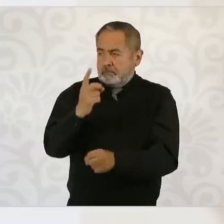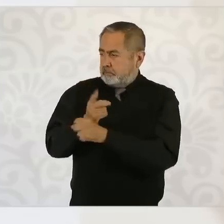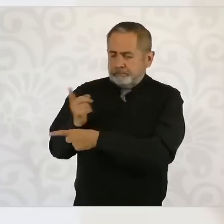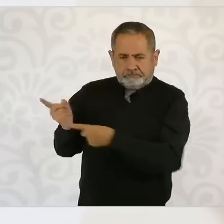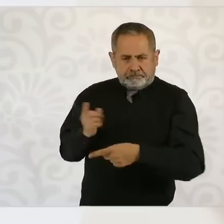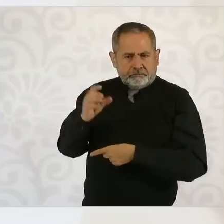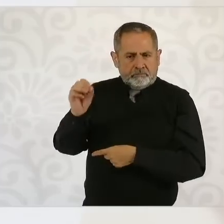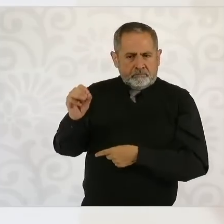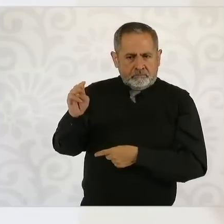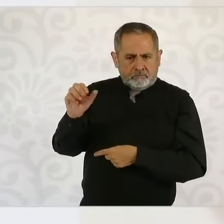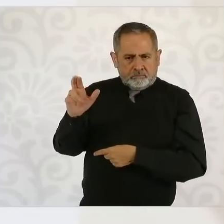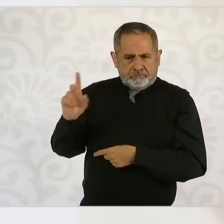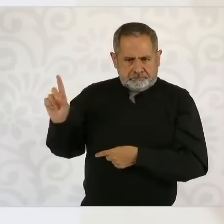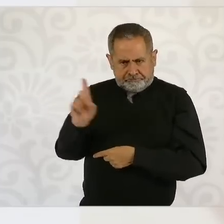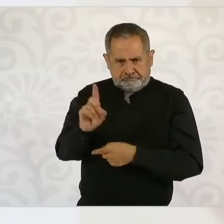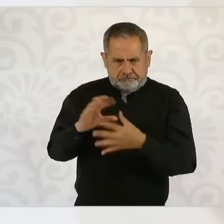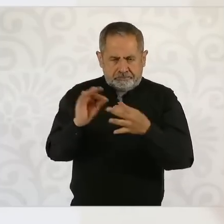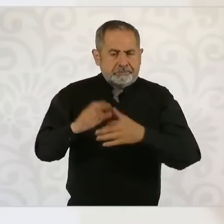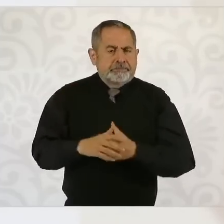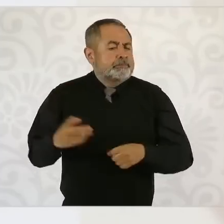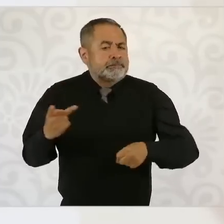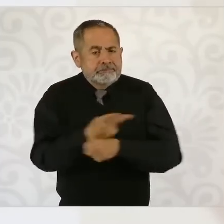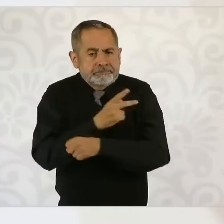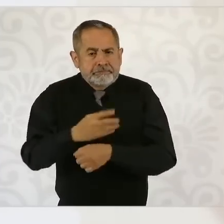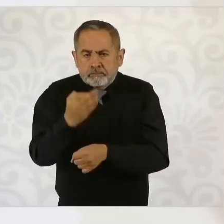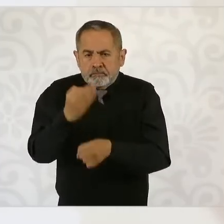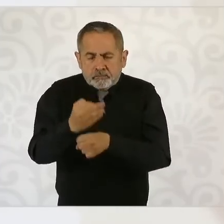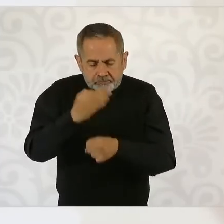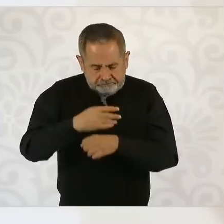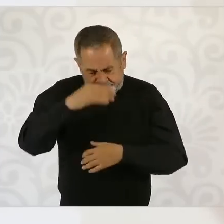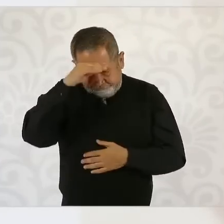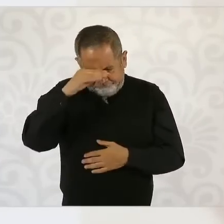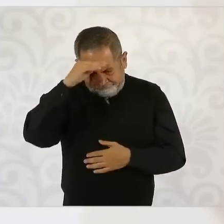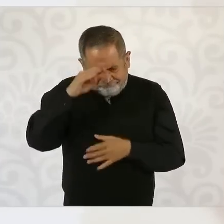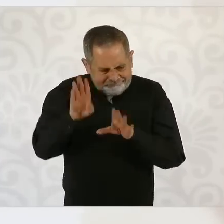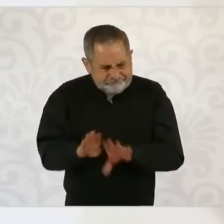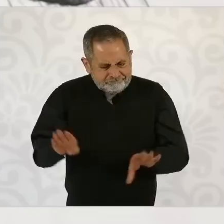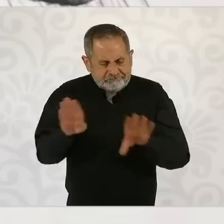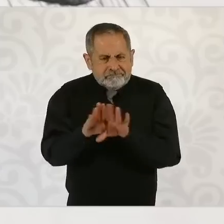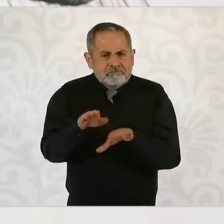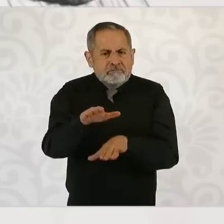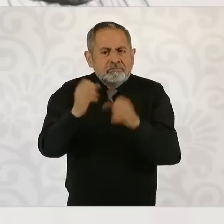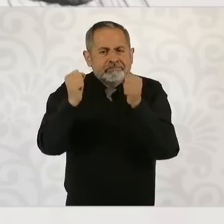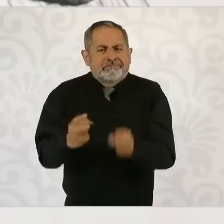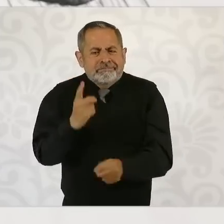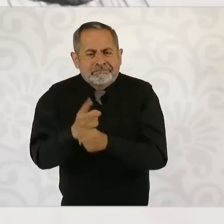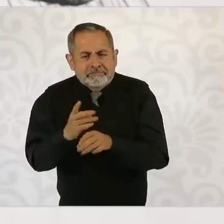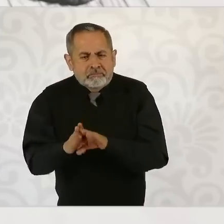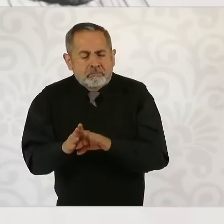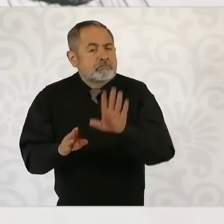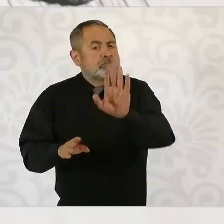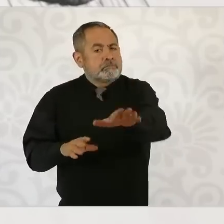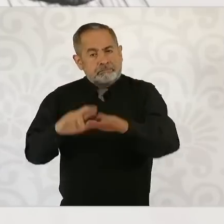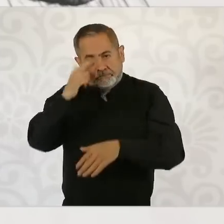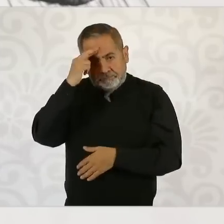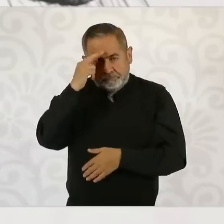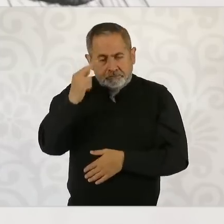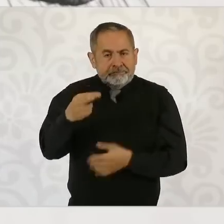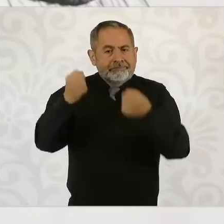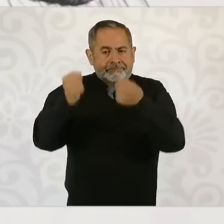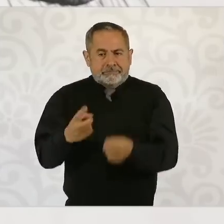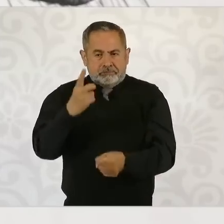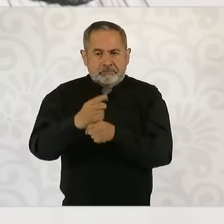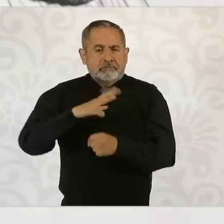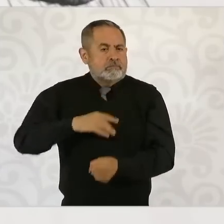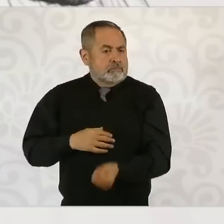comentar, lo que estamos haciendo como parte de la estrategia de seguridad, recuerden que la estrategia de seguridad tiene 4